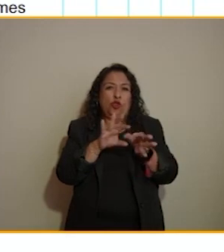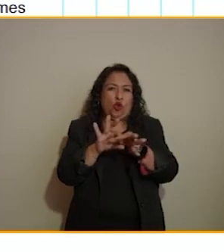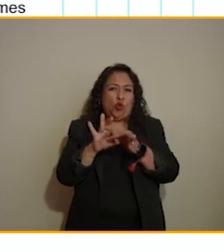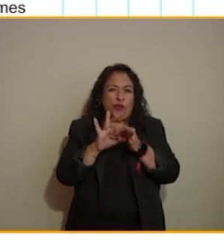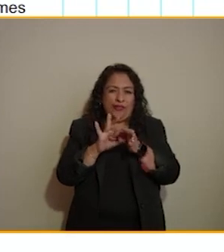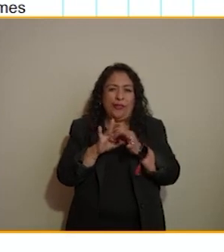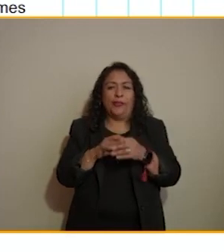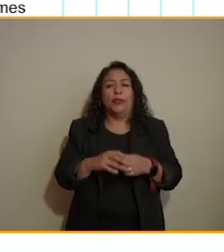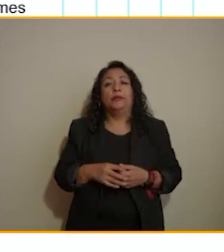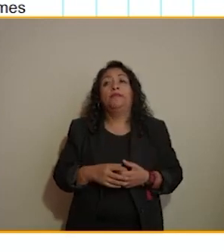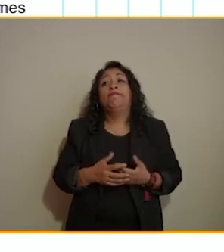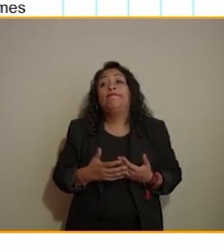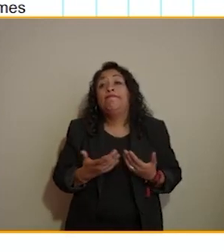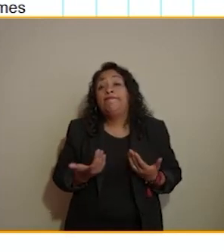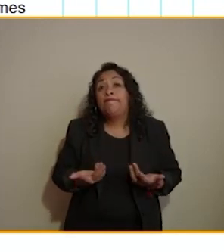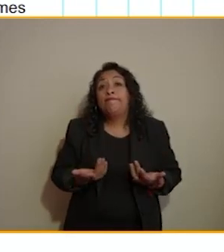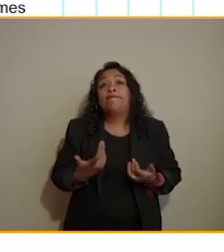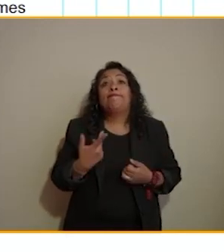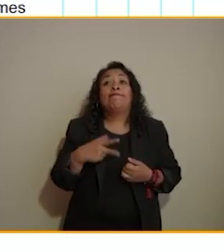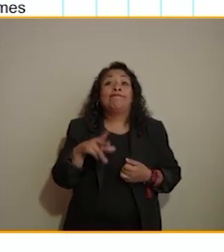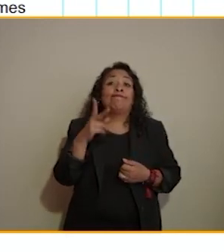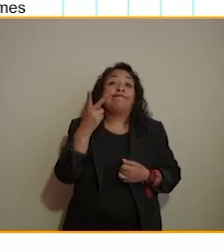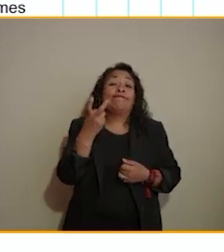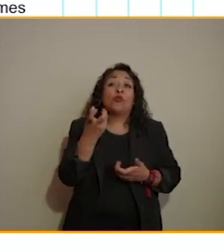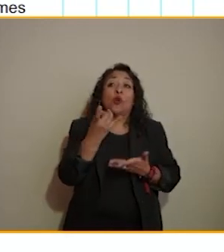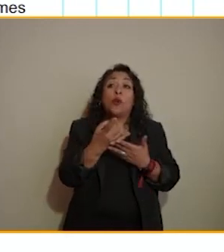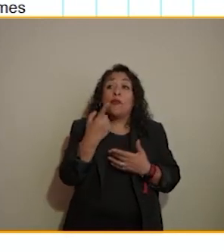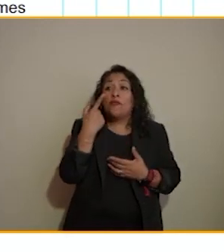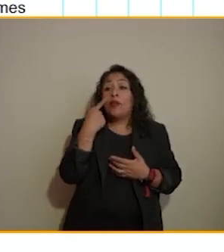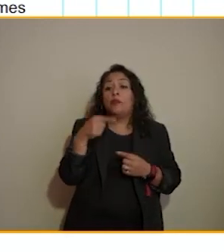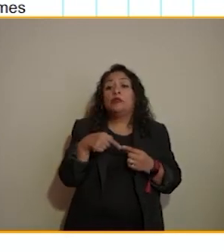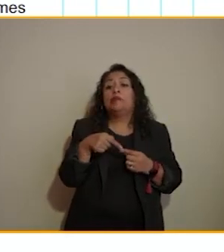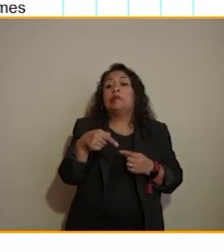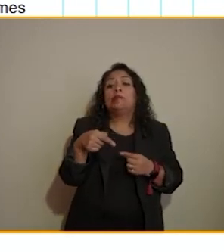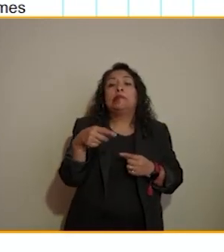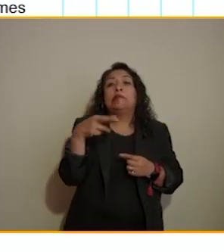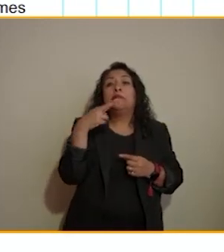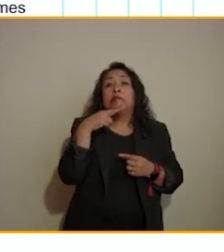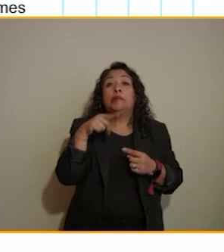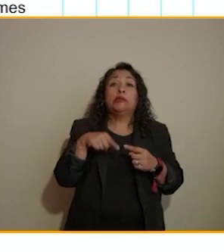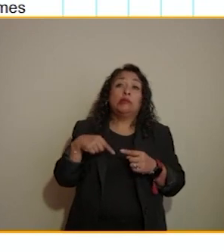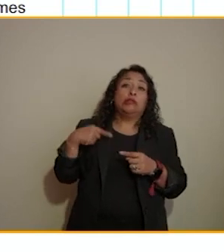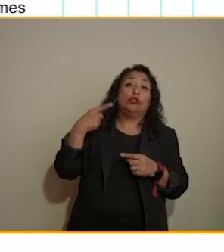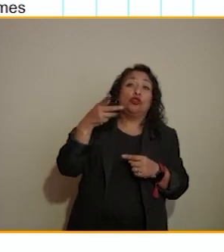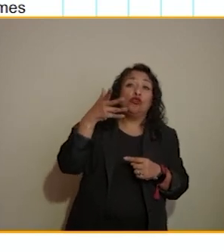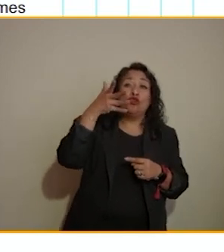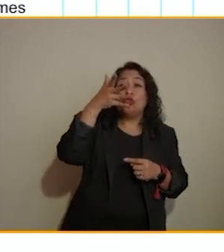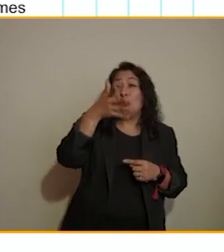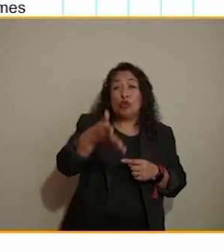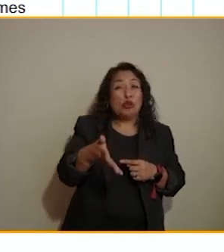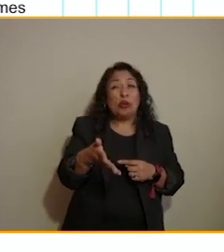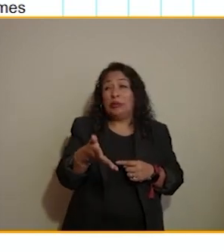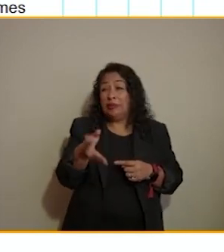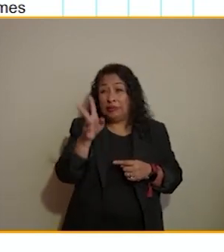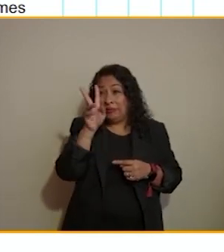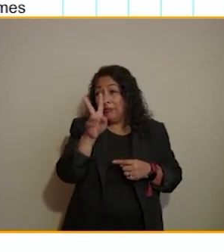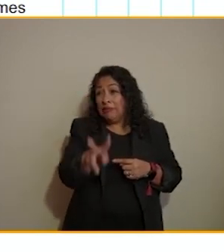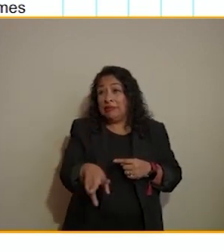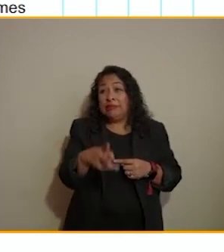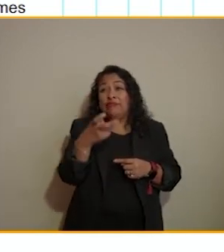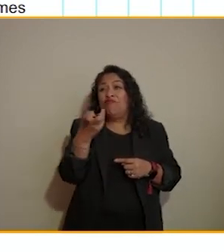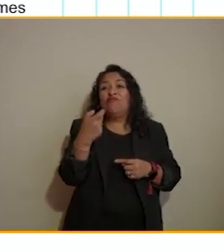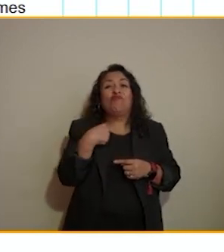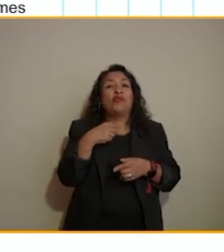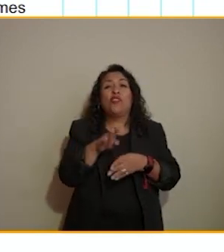productiva. Desafortunadamente eso solo se ve en el corto plazo, porque a largo plazo en realidad es algo que no